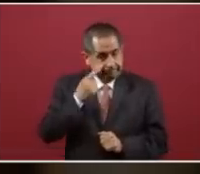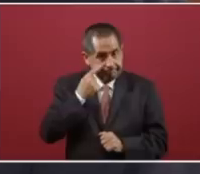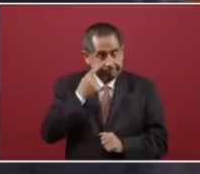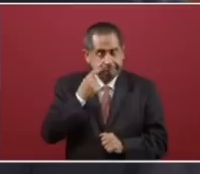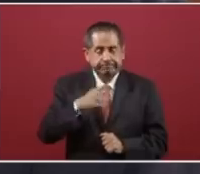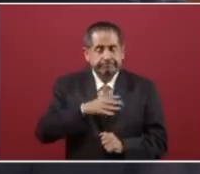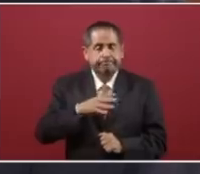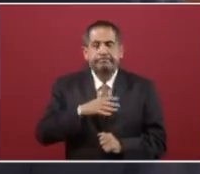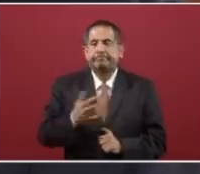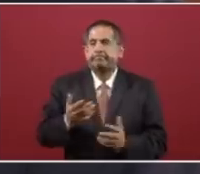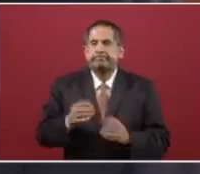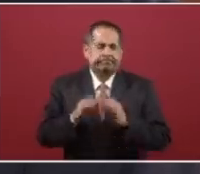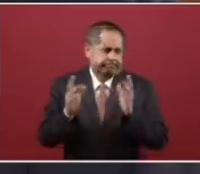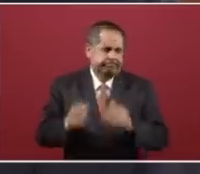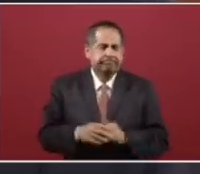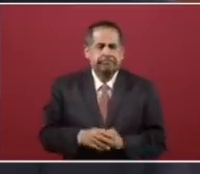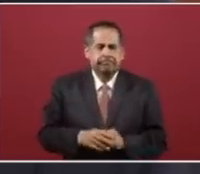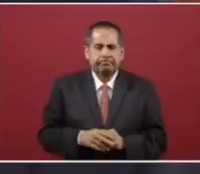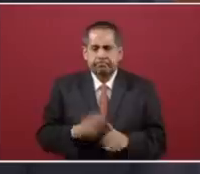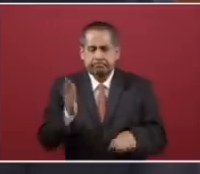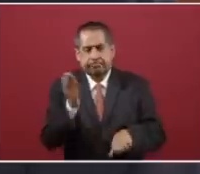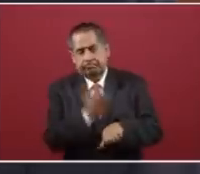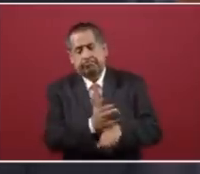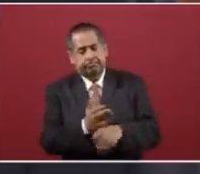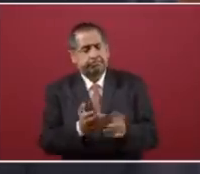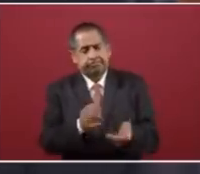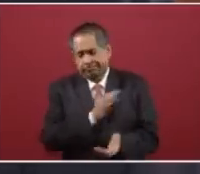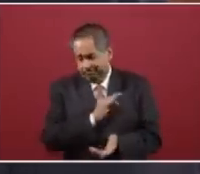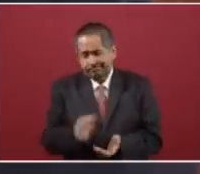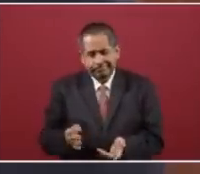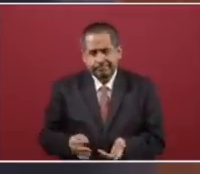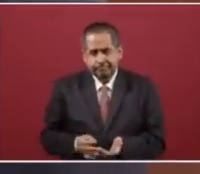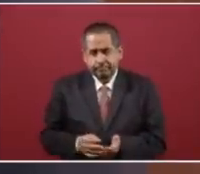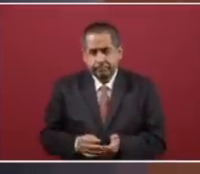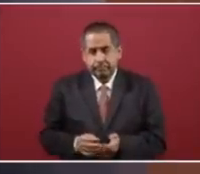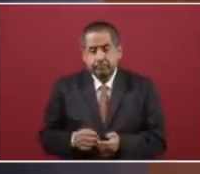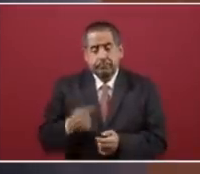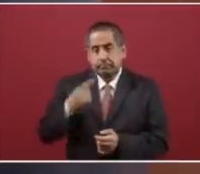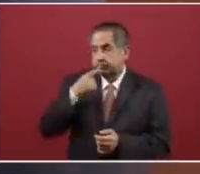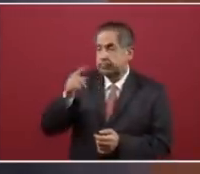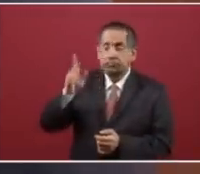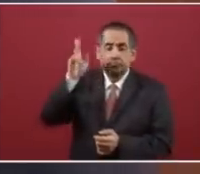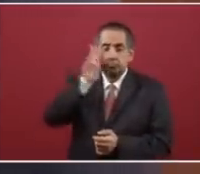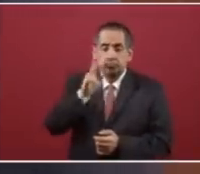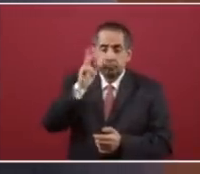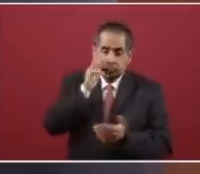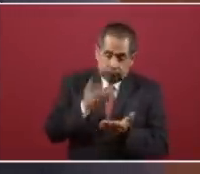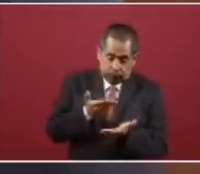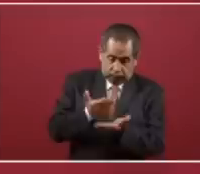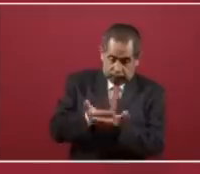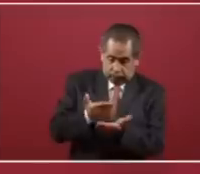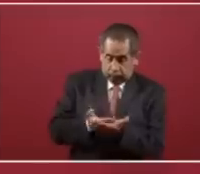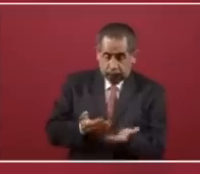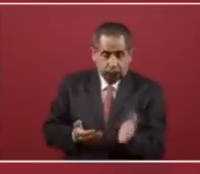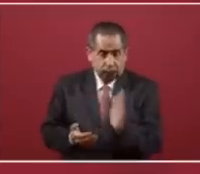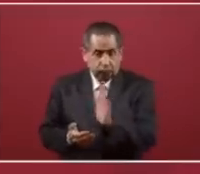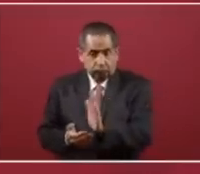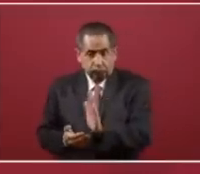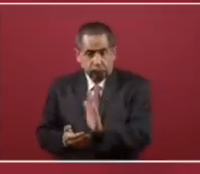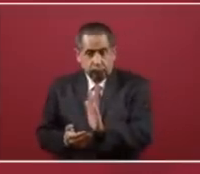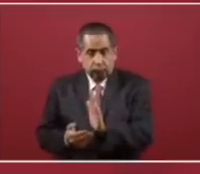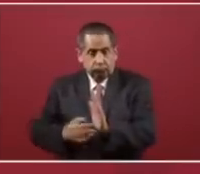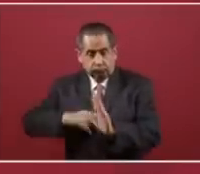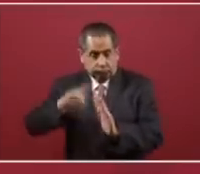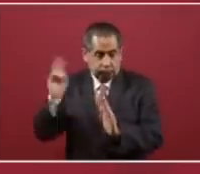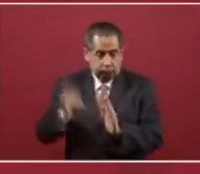esta sanción si se demuestran no se prueban que son